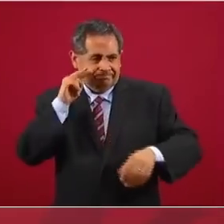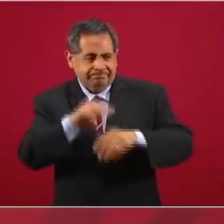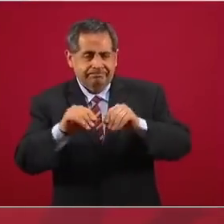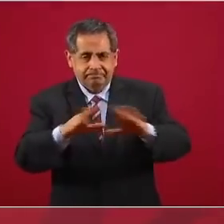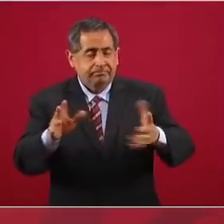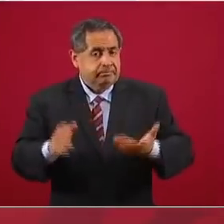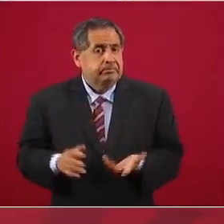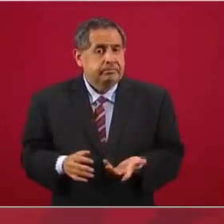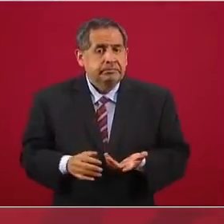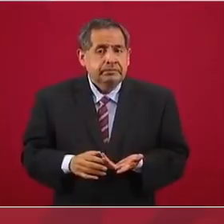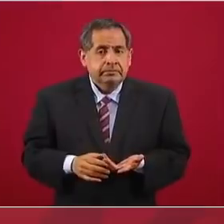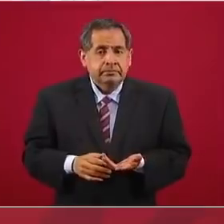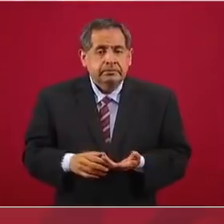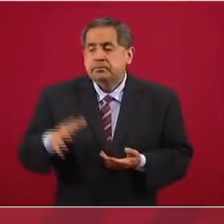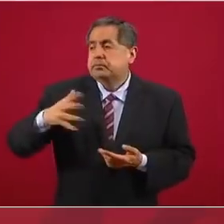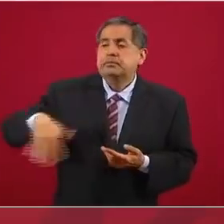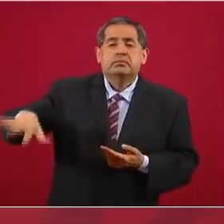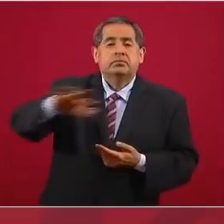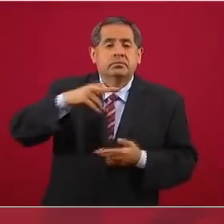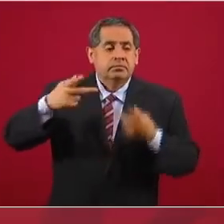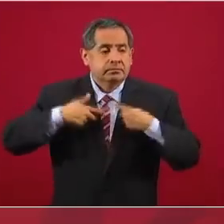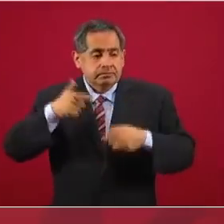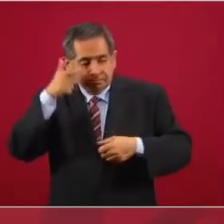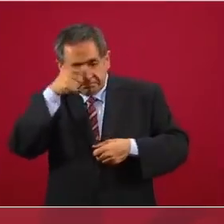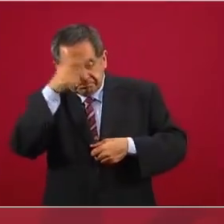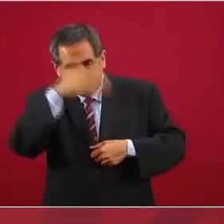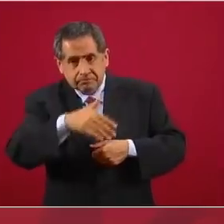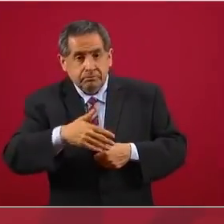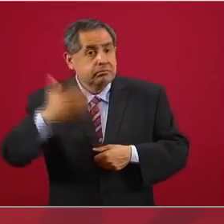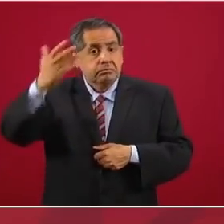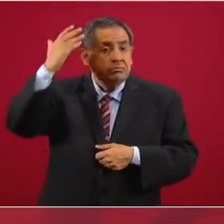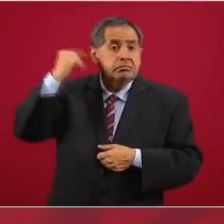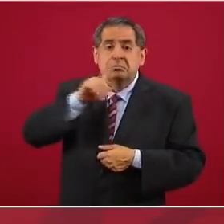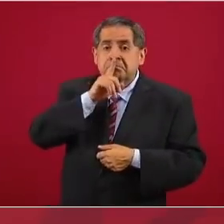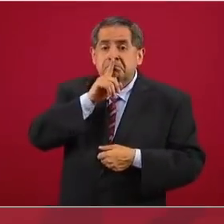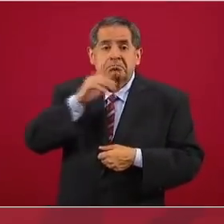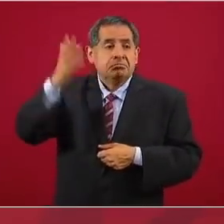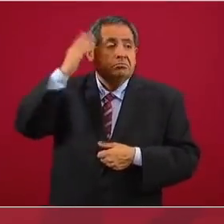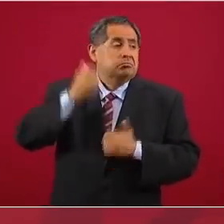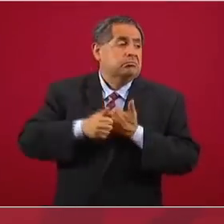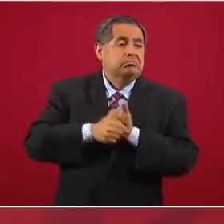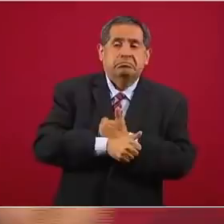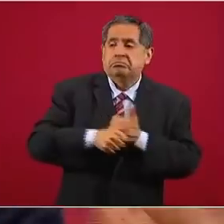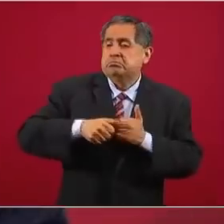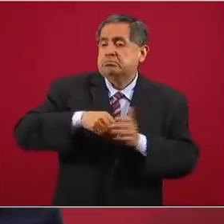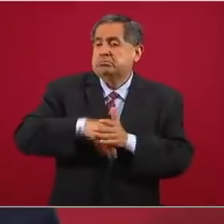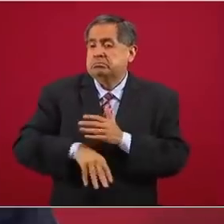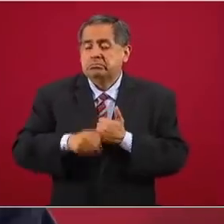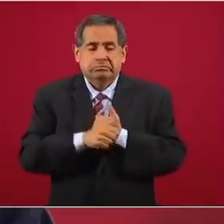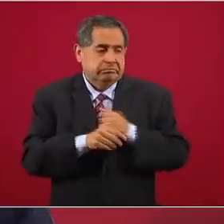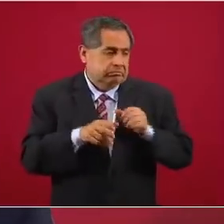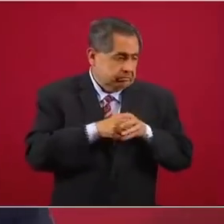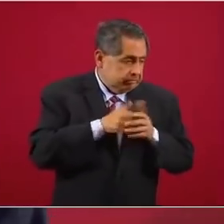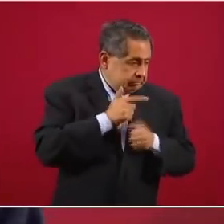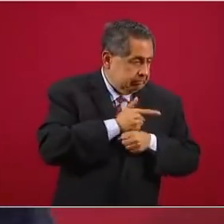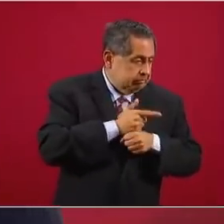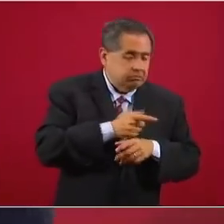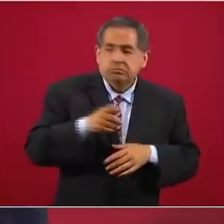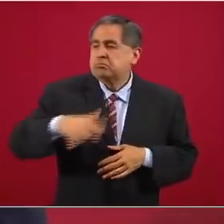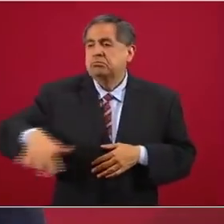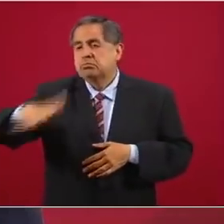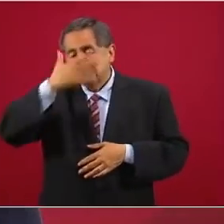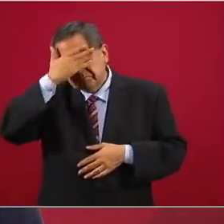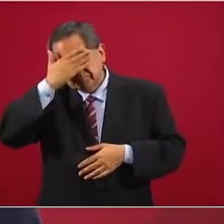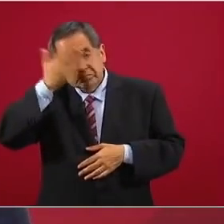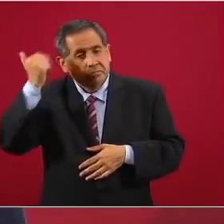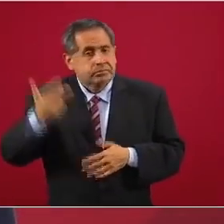que el pueblo se entere. Antes no sucedía así. Solo se enteraba a la gente